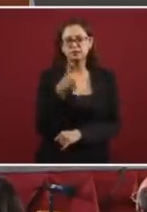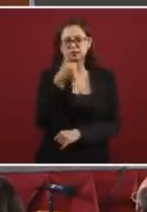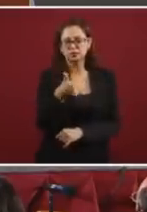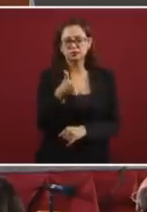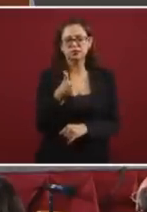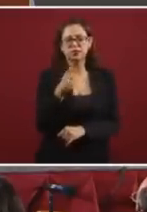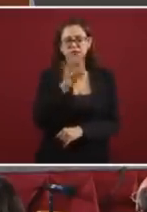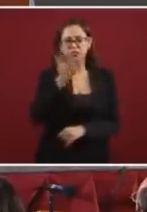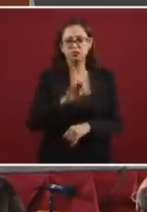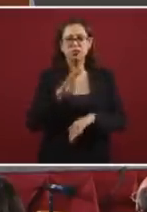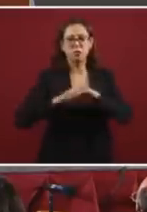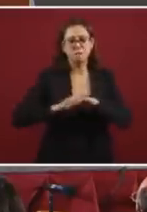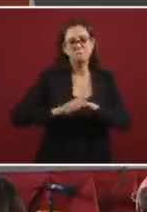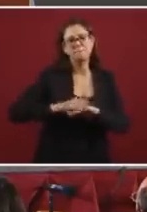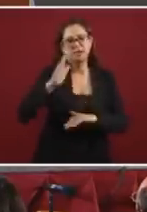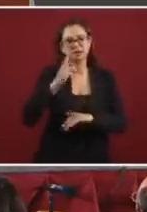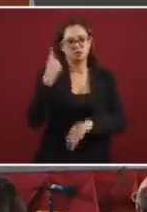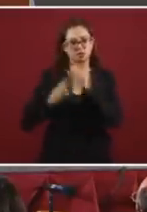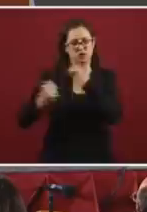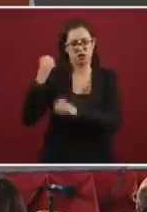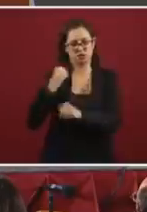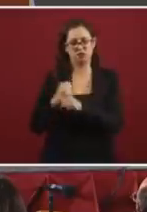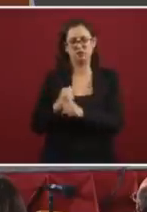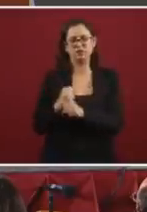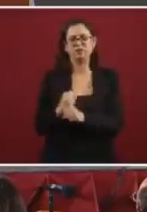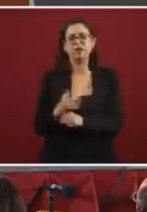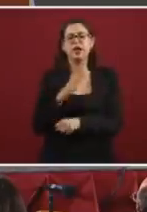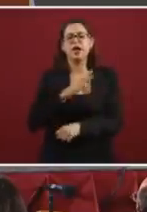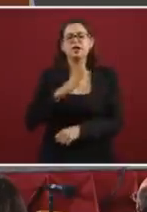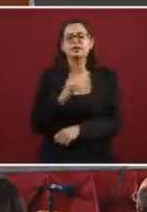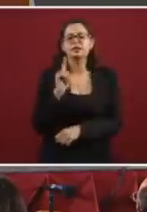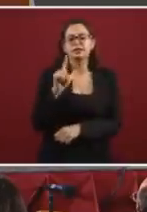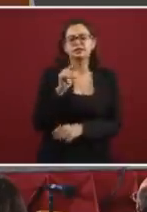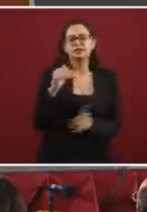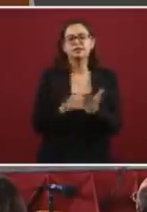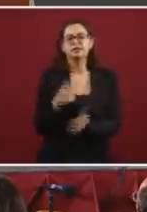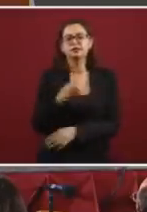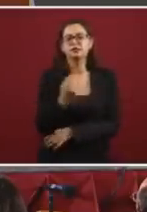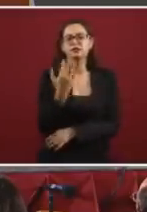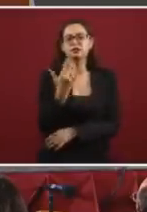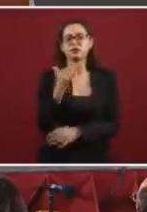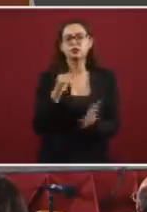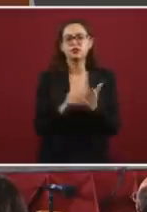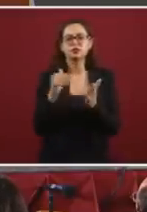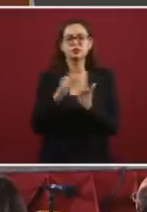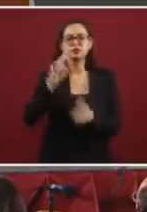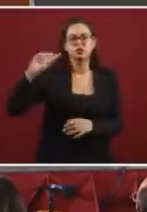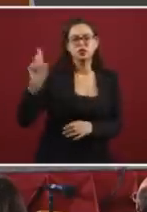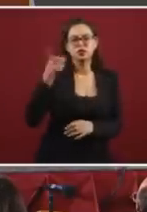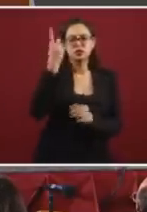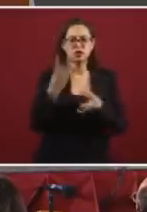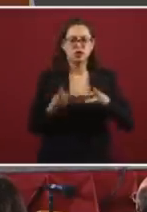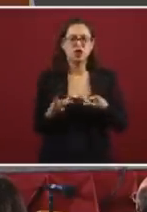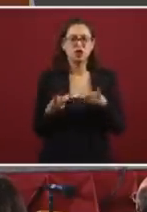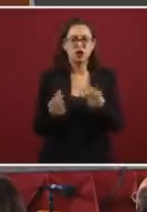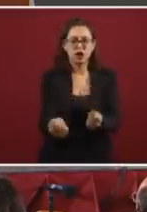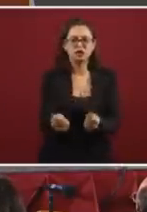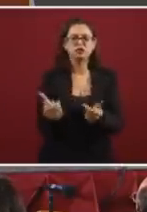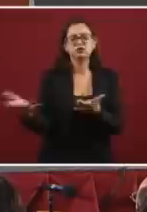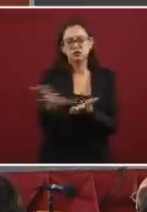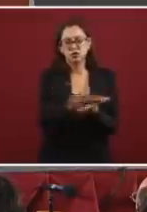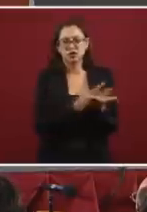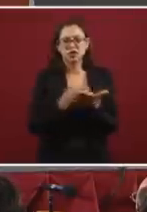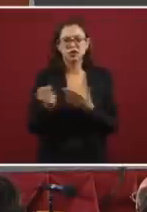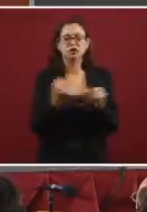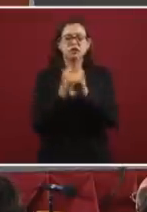que en el 2018 con 17 mil 150 millones de dólares de gasto de los visitantes